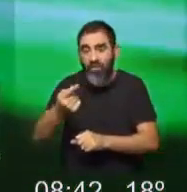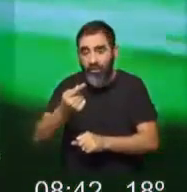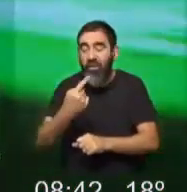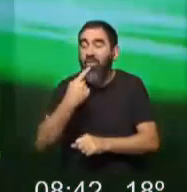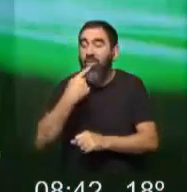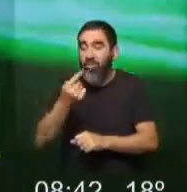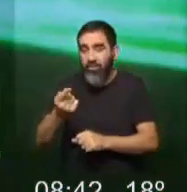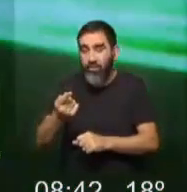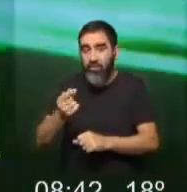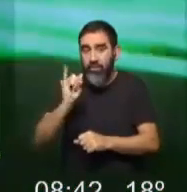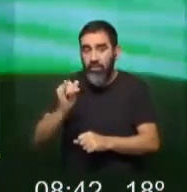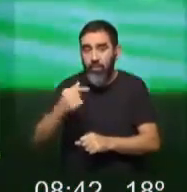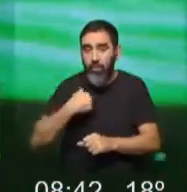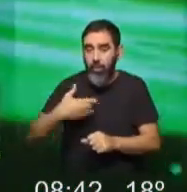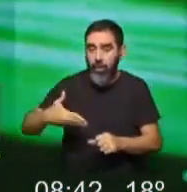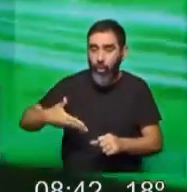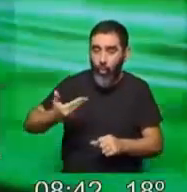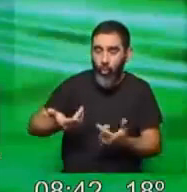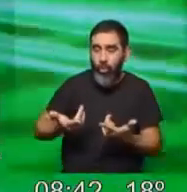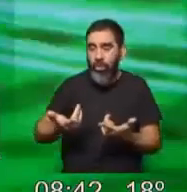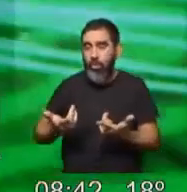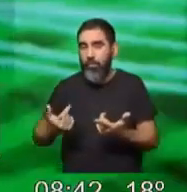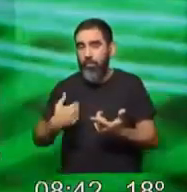diciendo, me tocaron en tal lado,